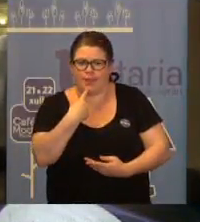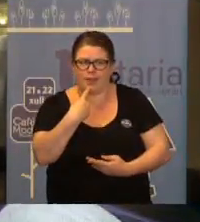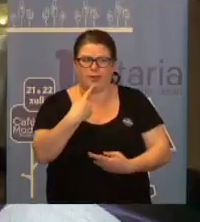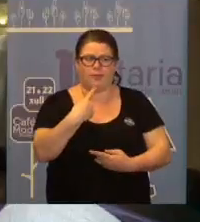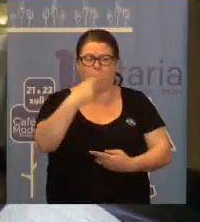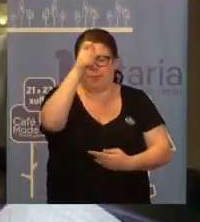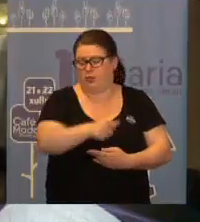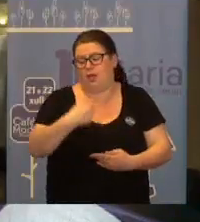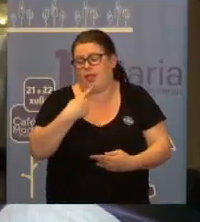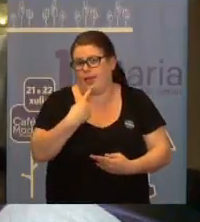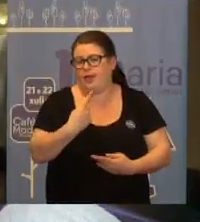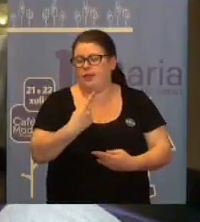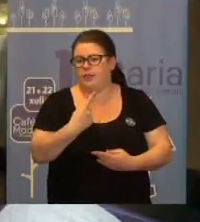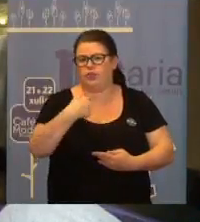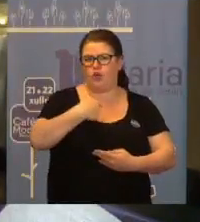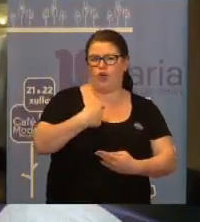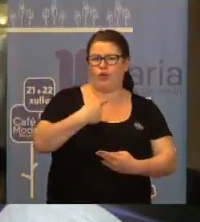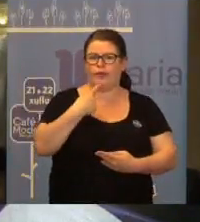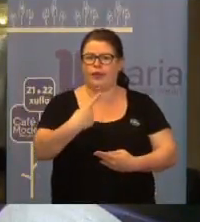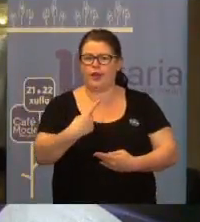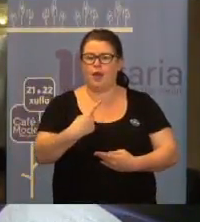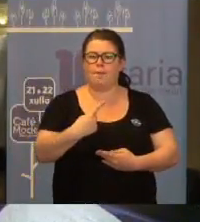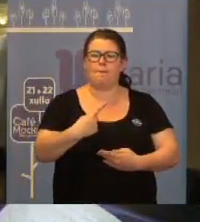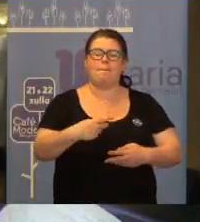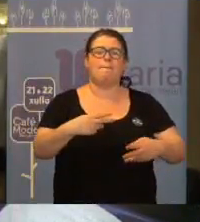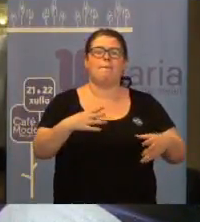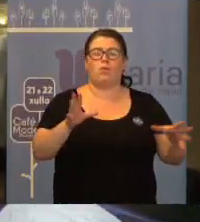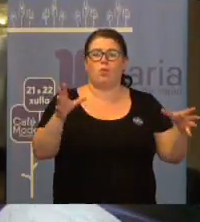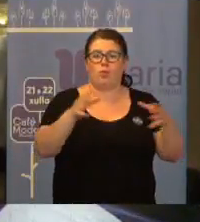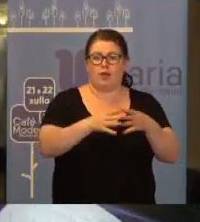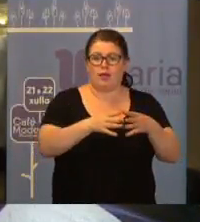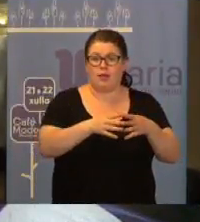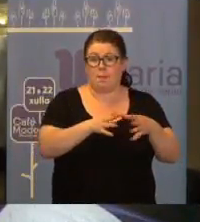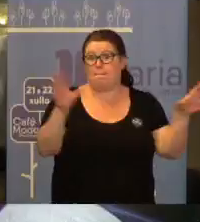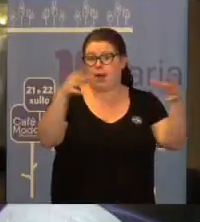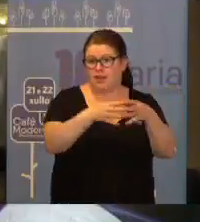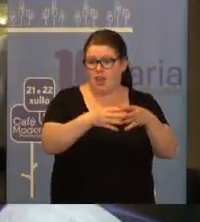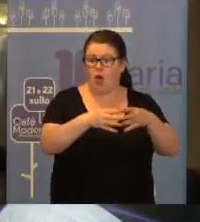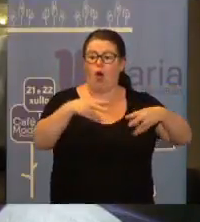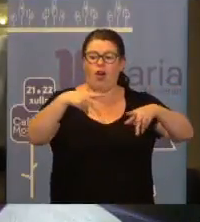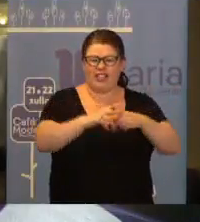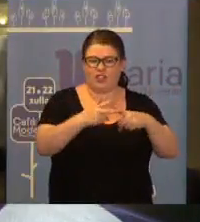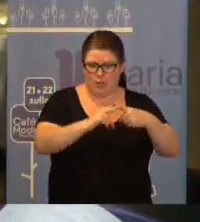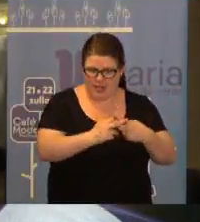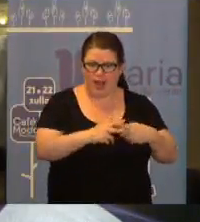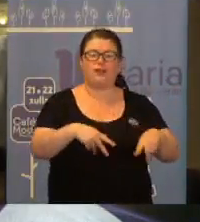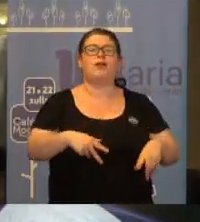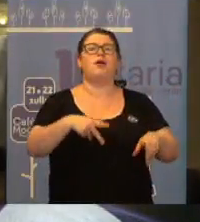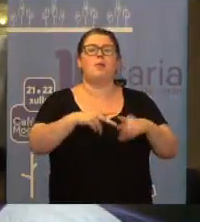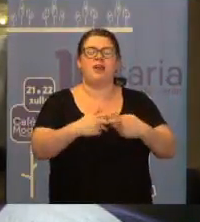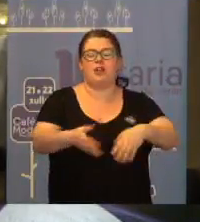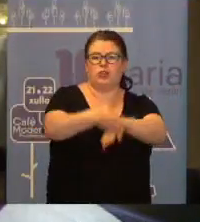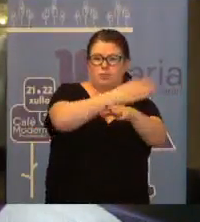parafraseando a alguén, eu diría eso de partido nin instrumental. Bueno, pois se partido nin instrumental, partidos